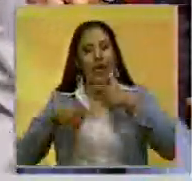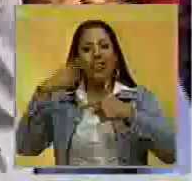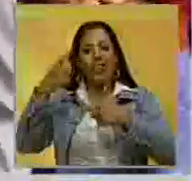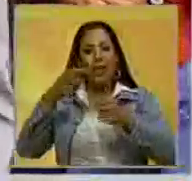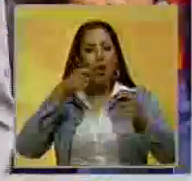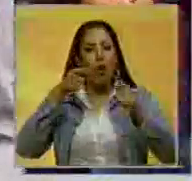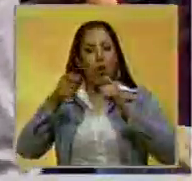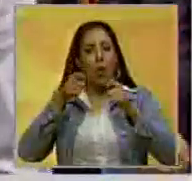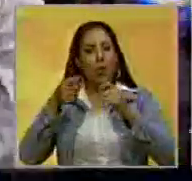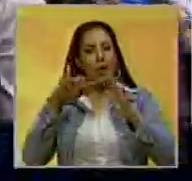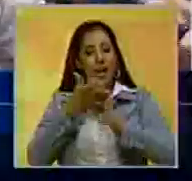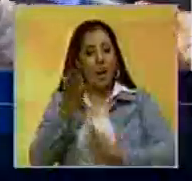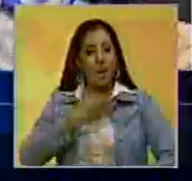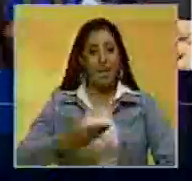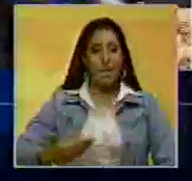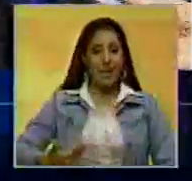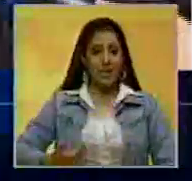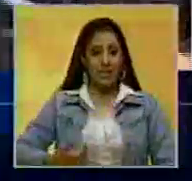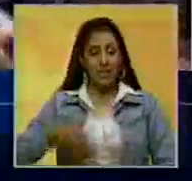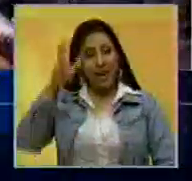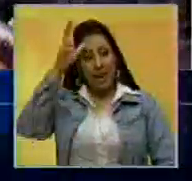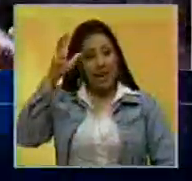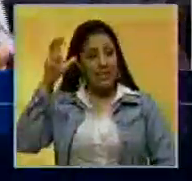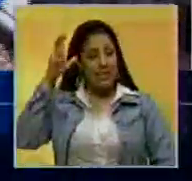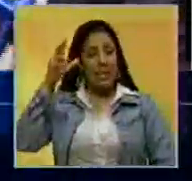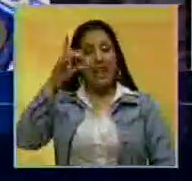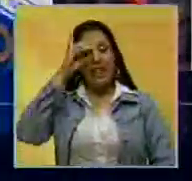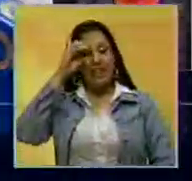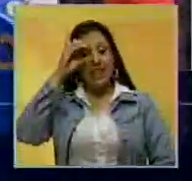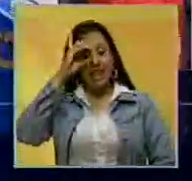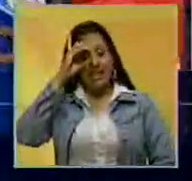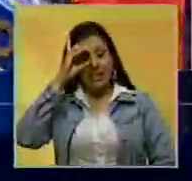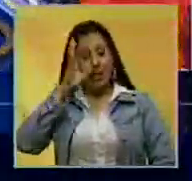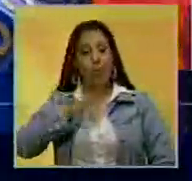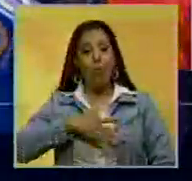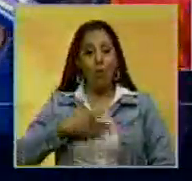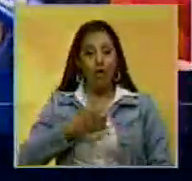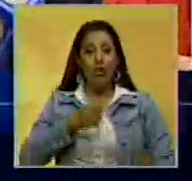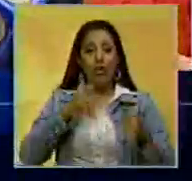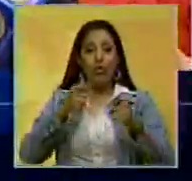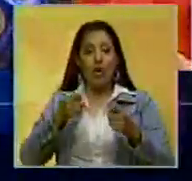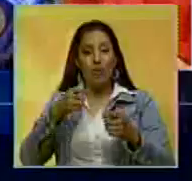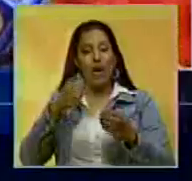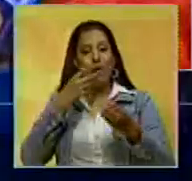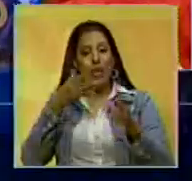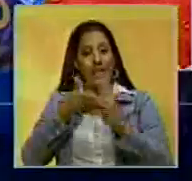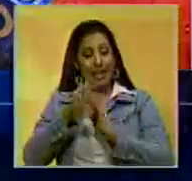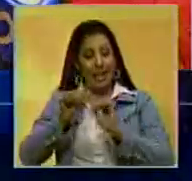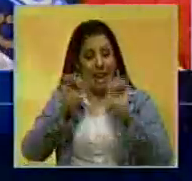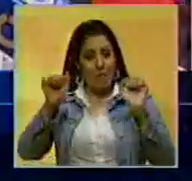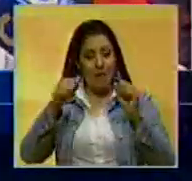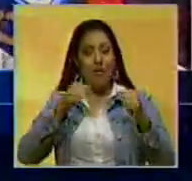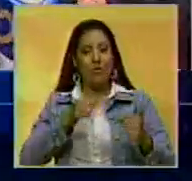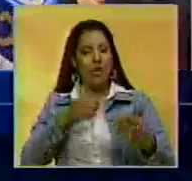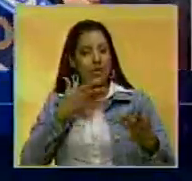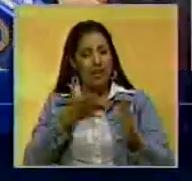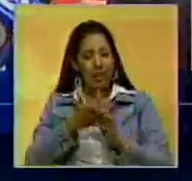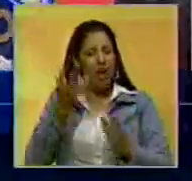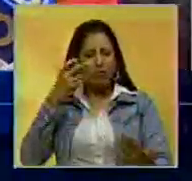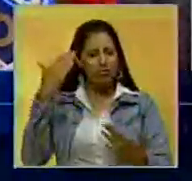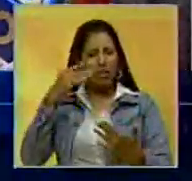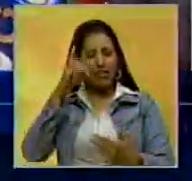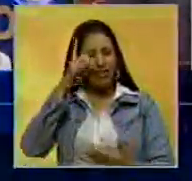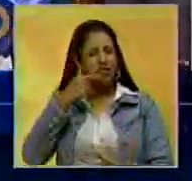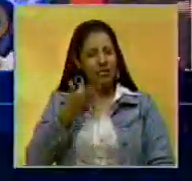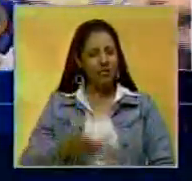de un comunicado que la presid la canciller delsi Rodríguez pudo Entonces emitir esta mañana para fijar la posición del vamos a escuchar